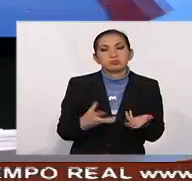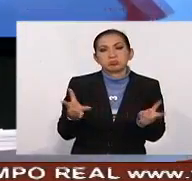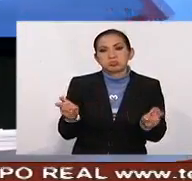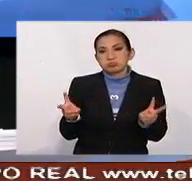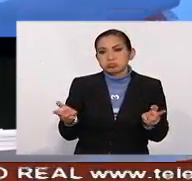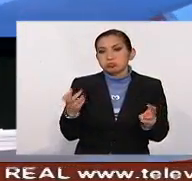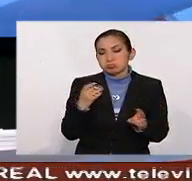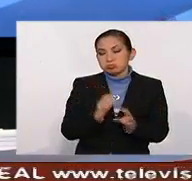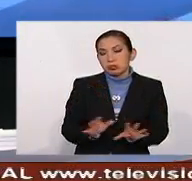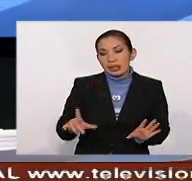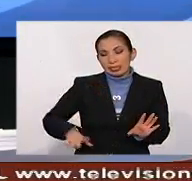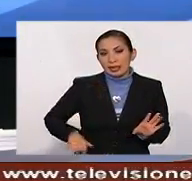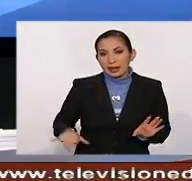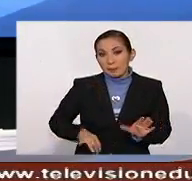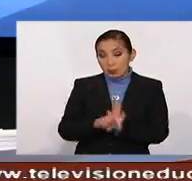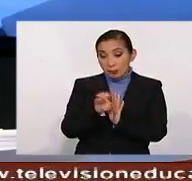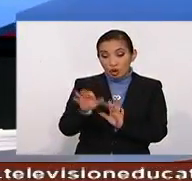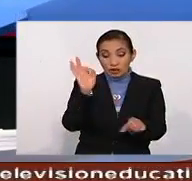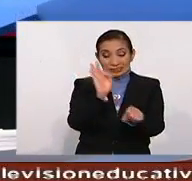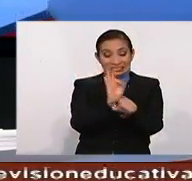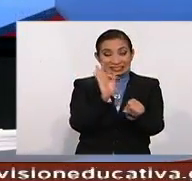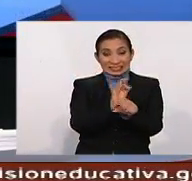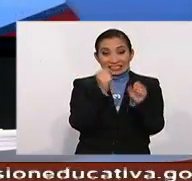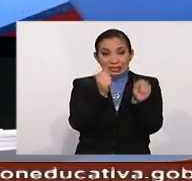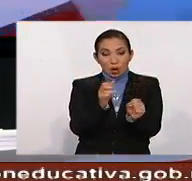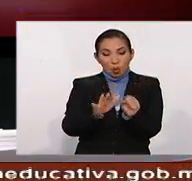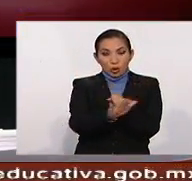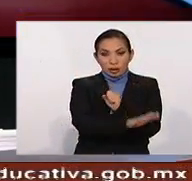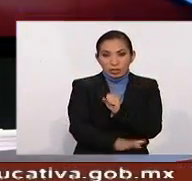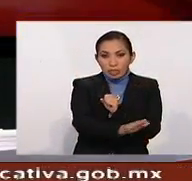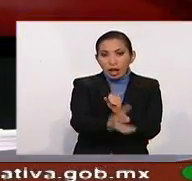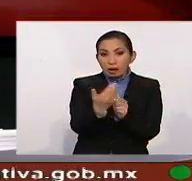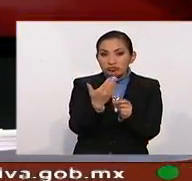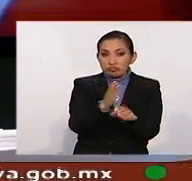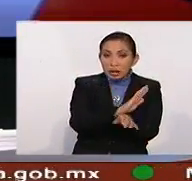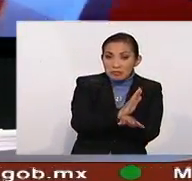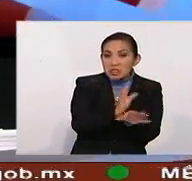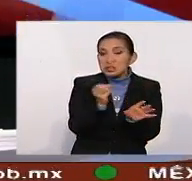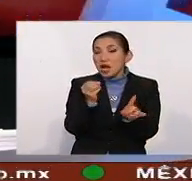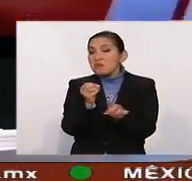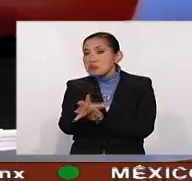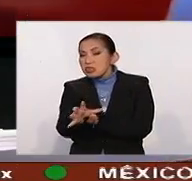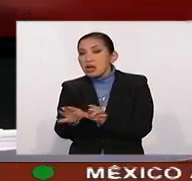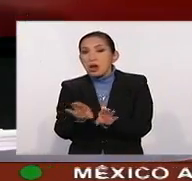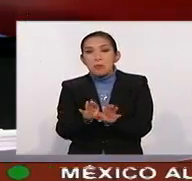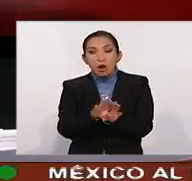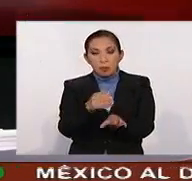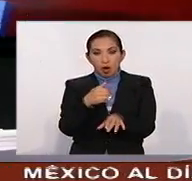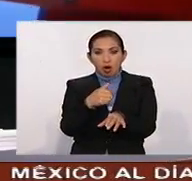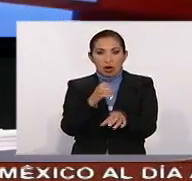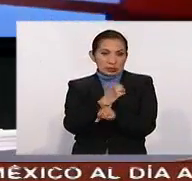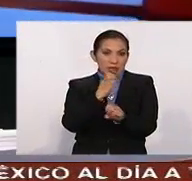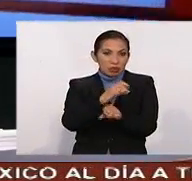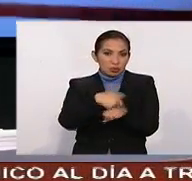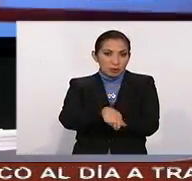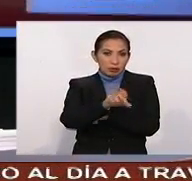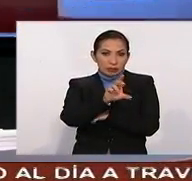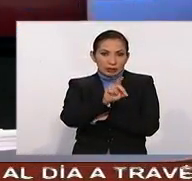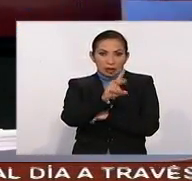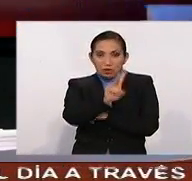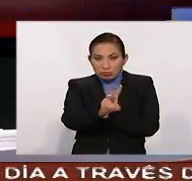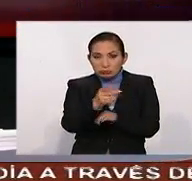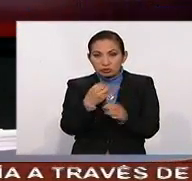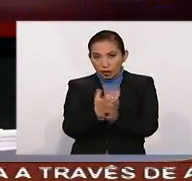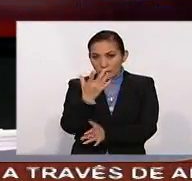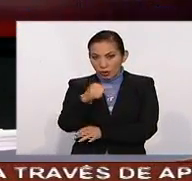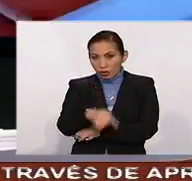tema público de interés. Por ejemplo, la seguridad, ¿cómo será beneficiada o afectada en este sentido al ser un Estado 32? La seguridad o el tema